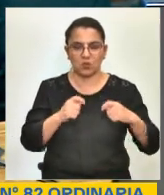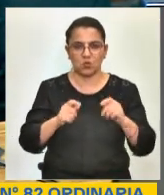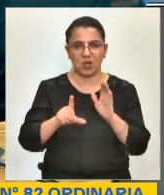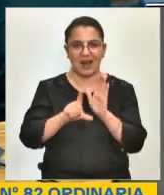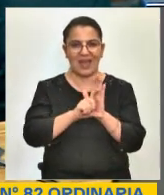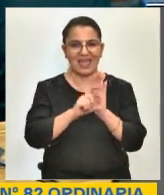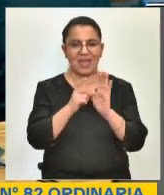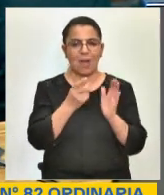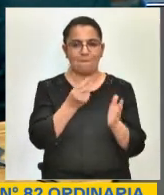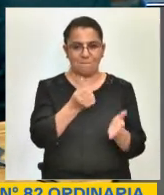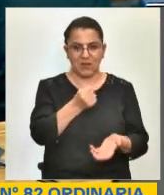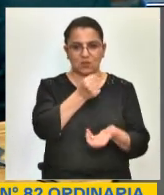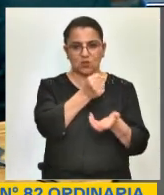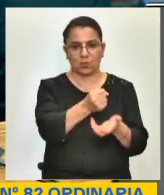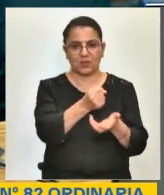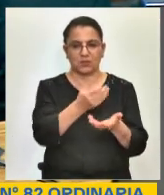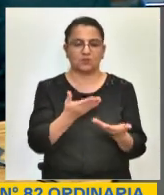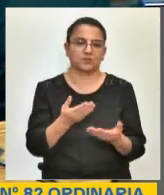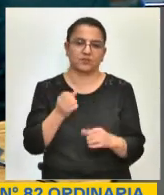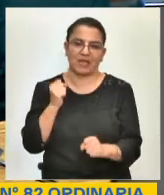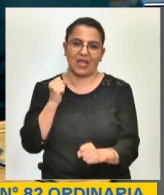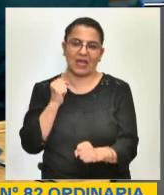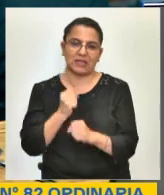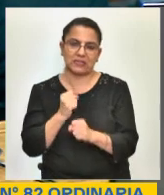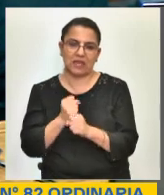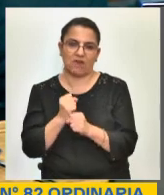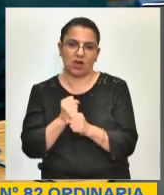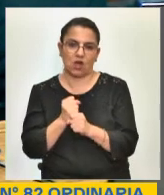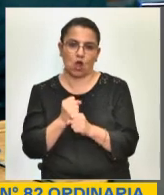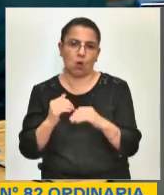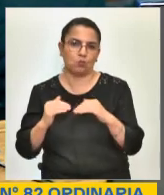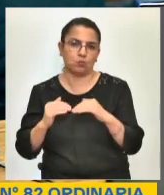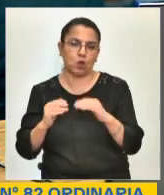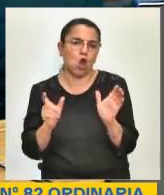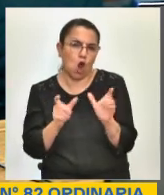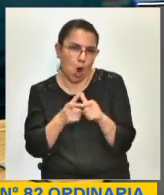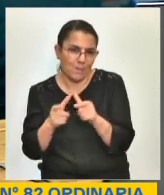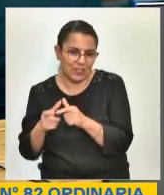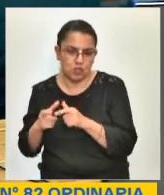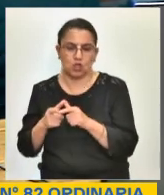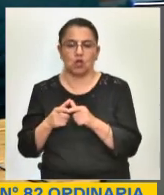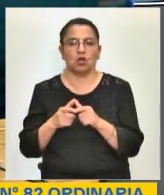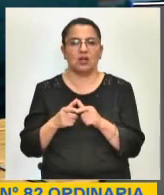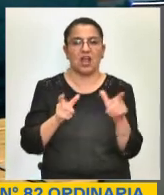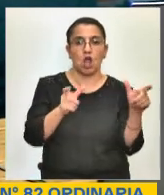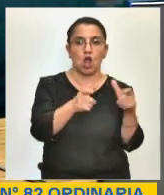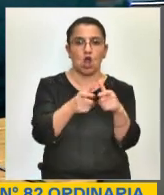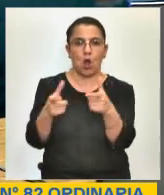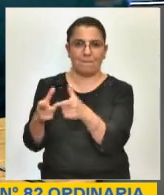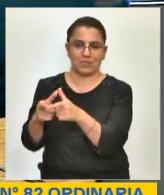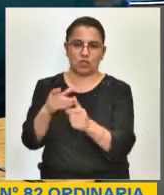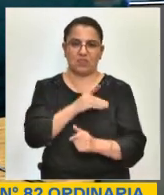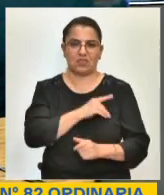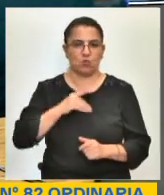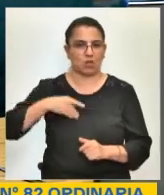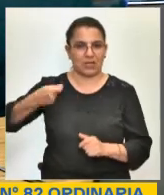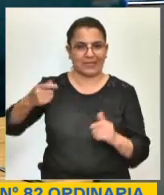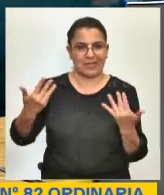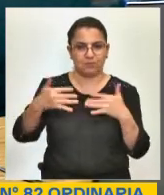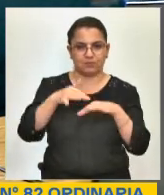presupuesto desde el trabajo de las subcomisiones la comisión mixta eh las distintas